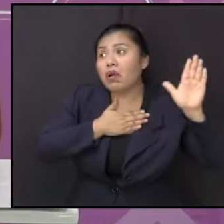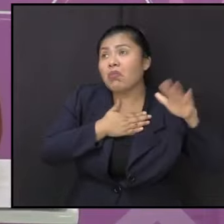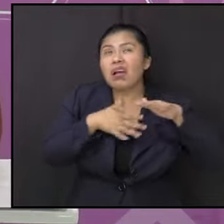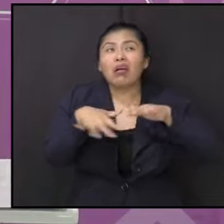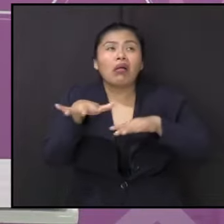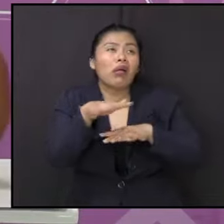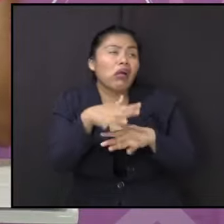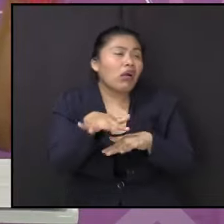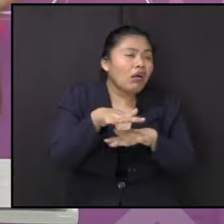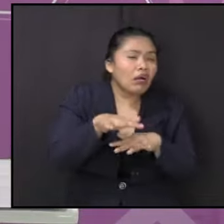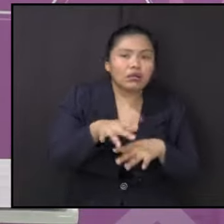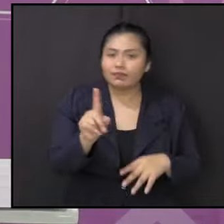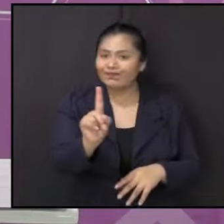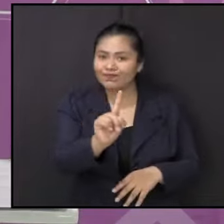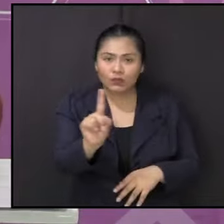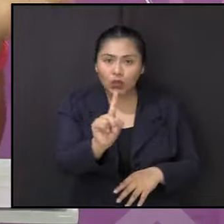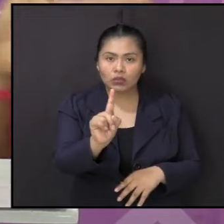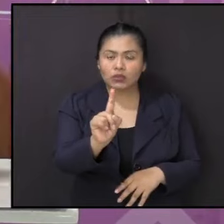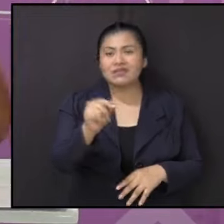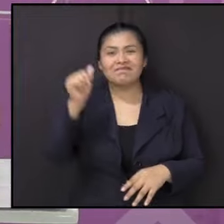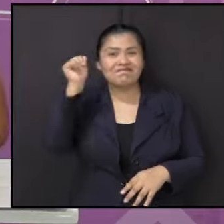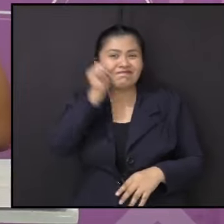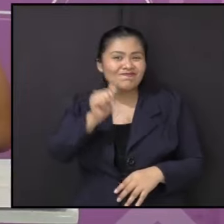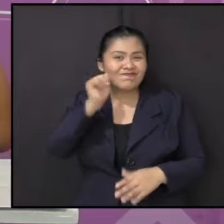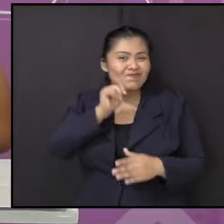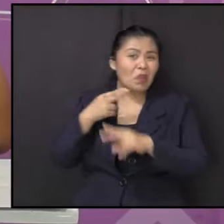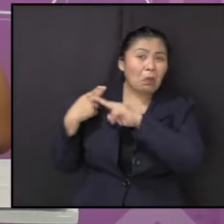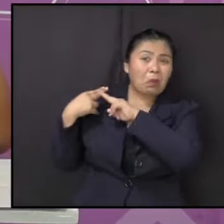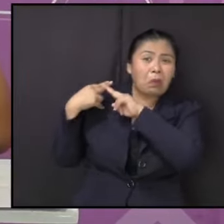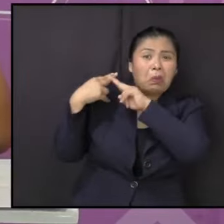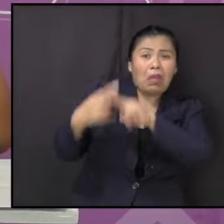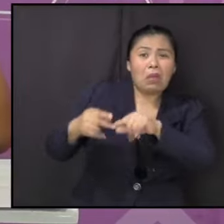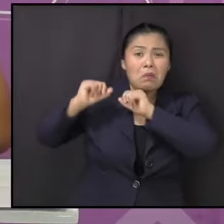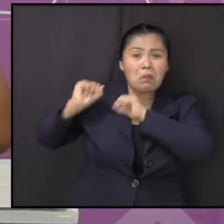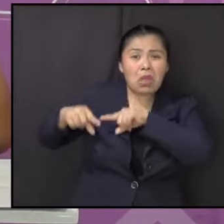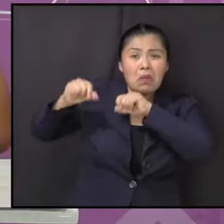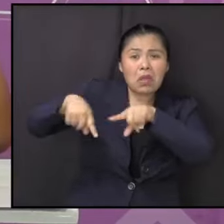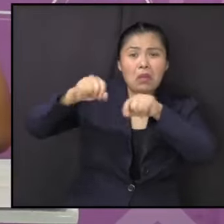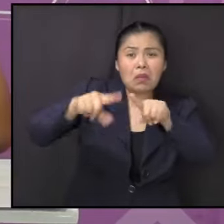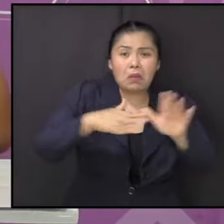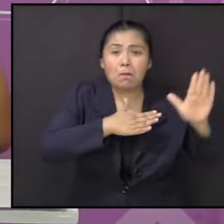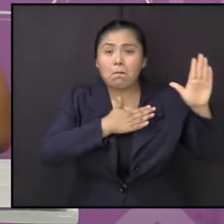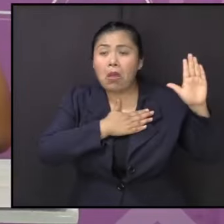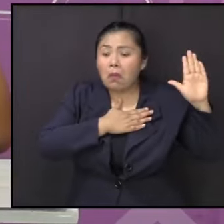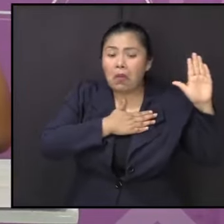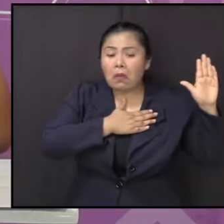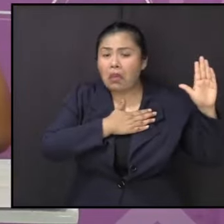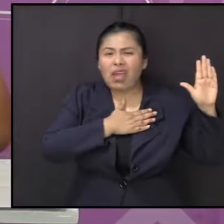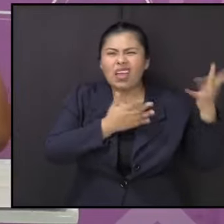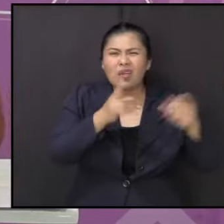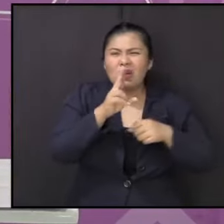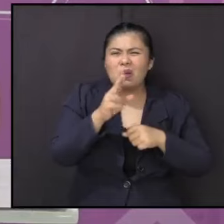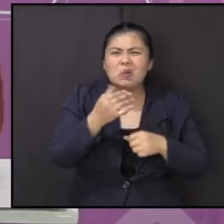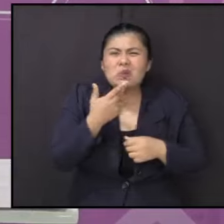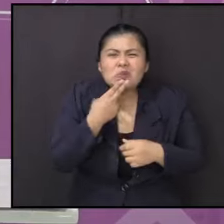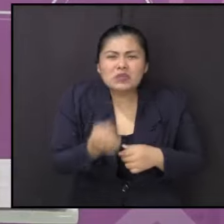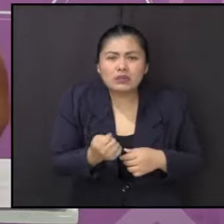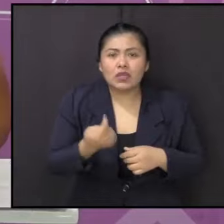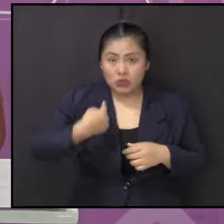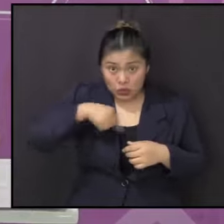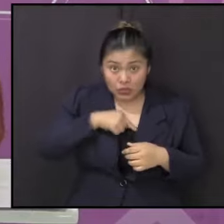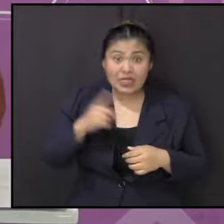superficiales, a las cuales ya se han habituado muchísimo tiempo a hacer. Justamente lo que queremos es desmitificar lo que tiene que hacer un diputado o lo